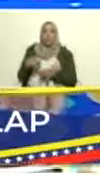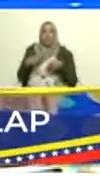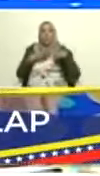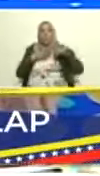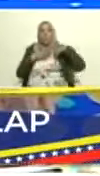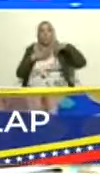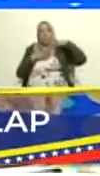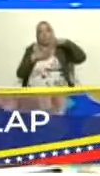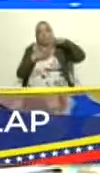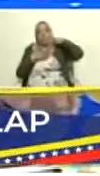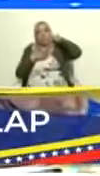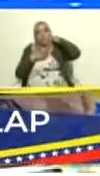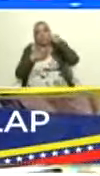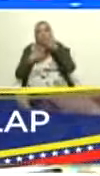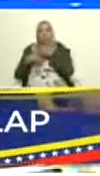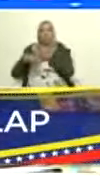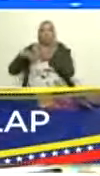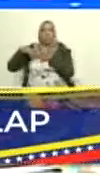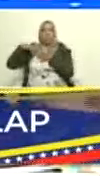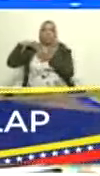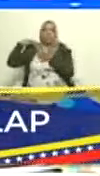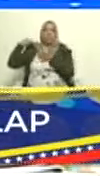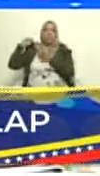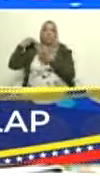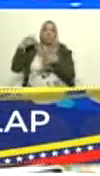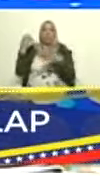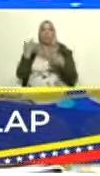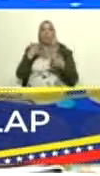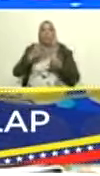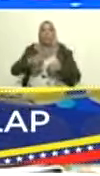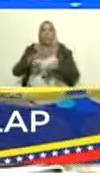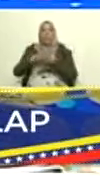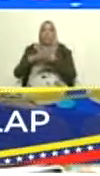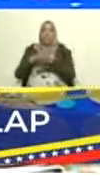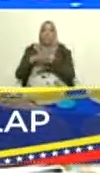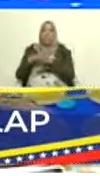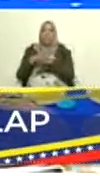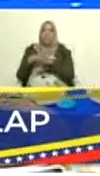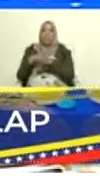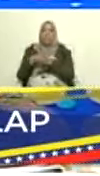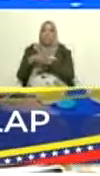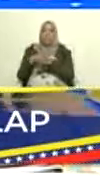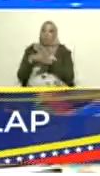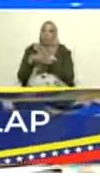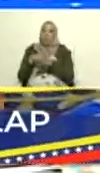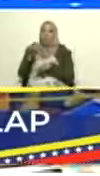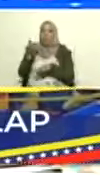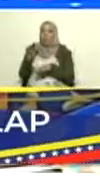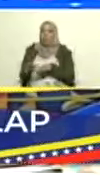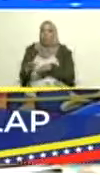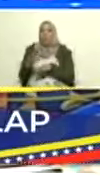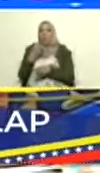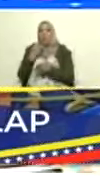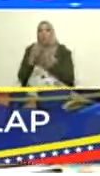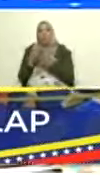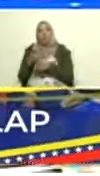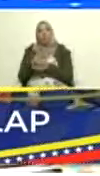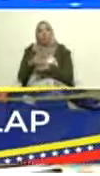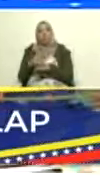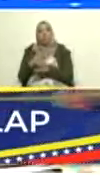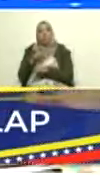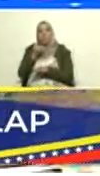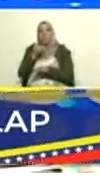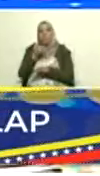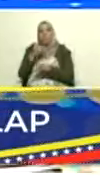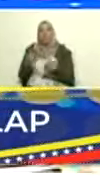hay que avanzar. Yo quisiera que el ministro de la Artillería, quiero agradecer al ministro de la Artillería todo